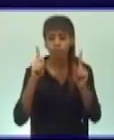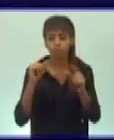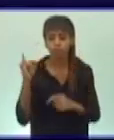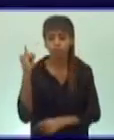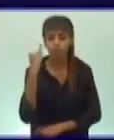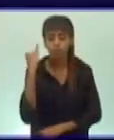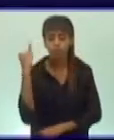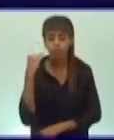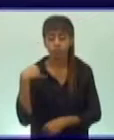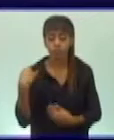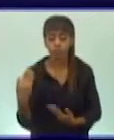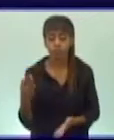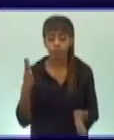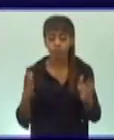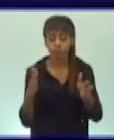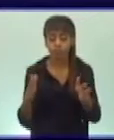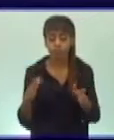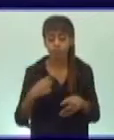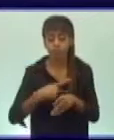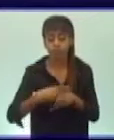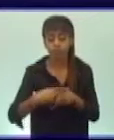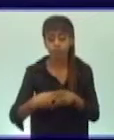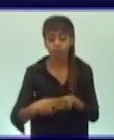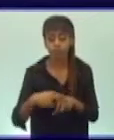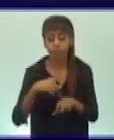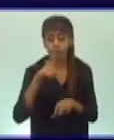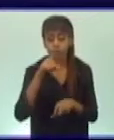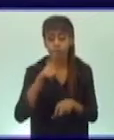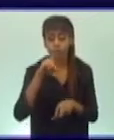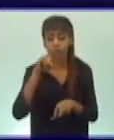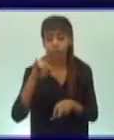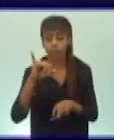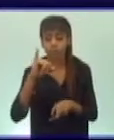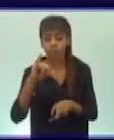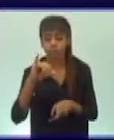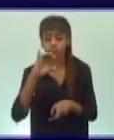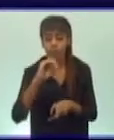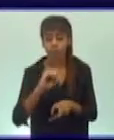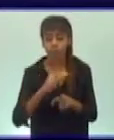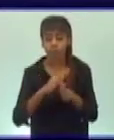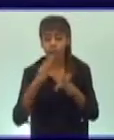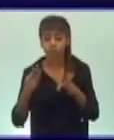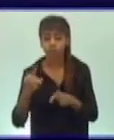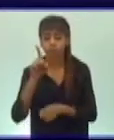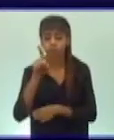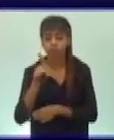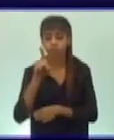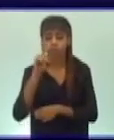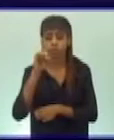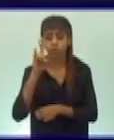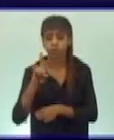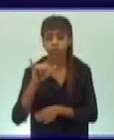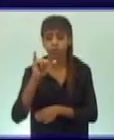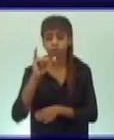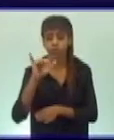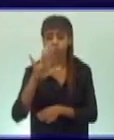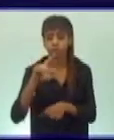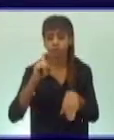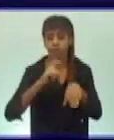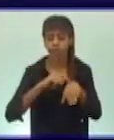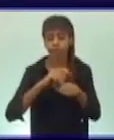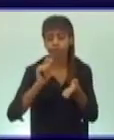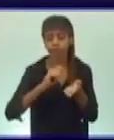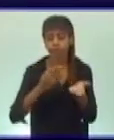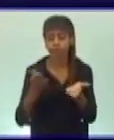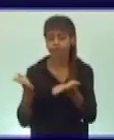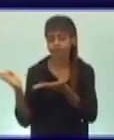de 1960 a 1975. Damos un tiempo para que puedan anotar en sus